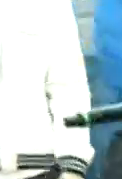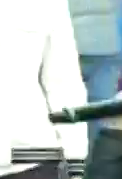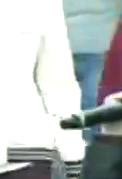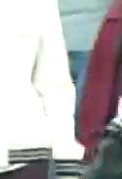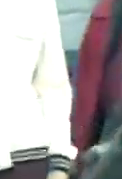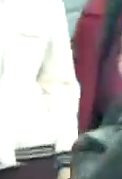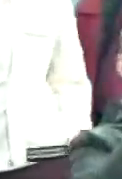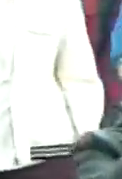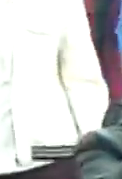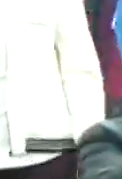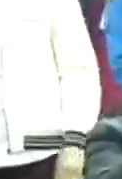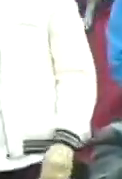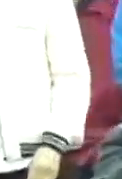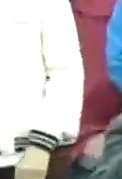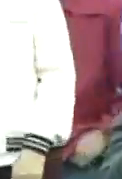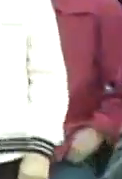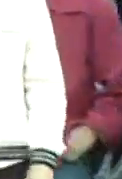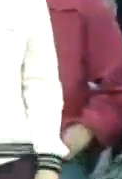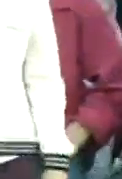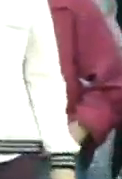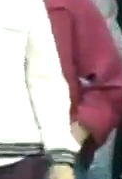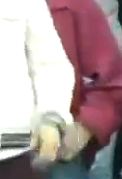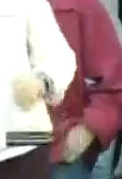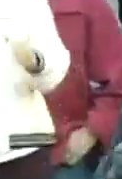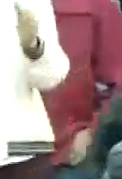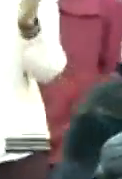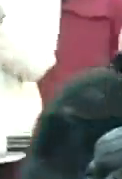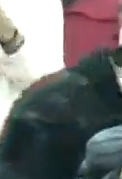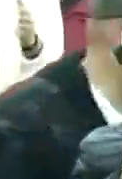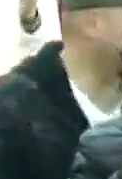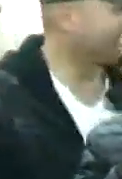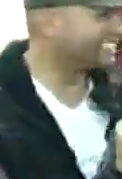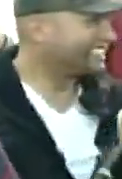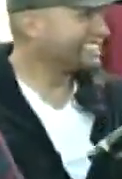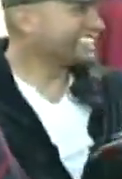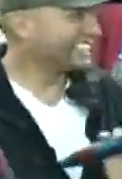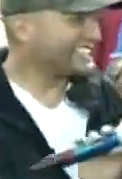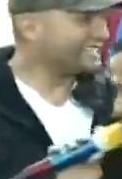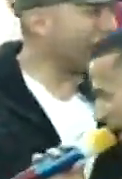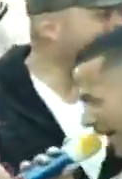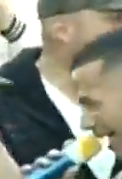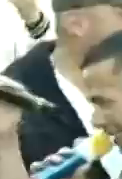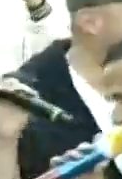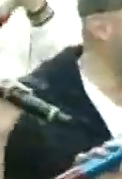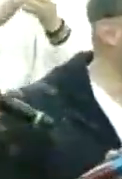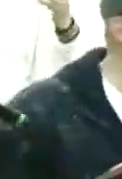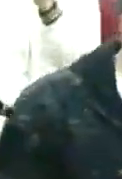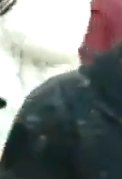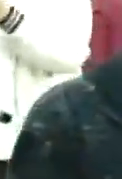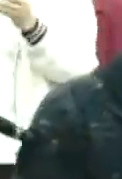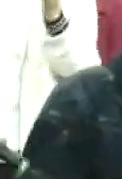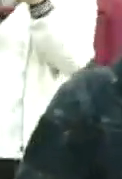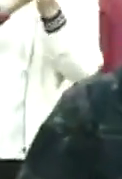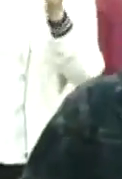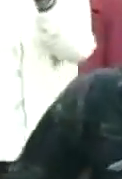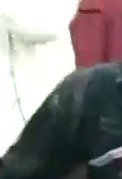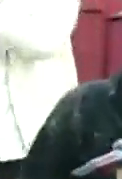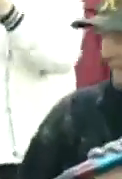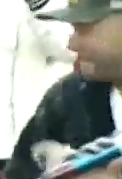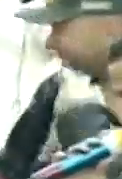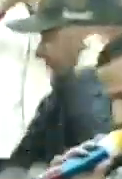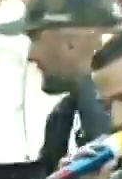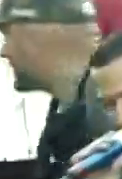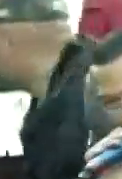para seguir en la resistencia, el renacimiento y en el revolucionarlo todo.